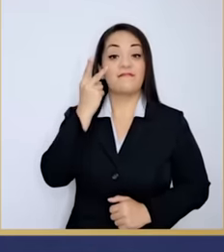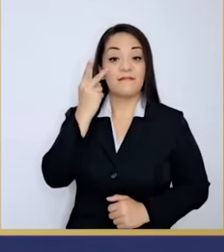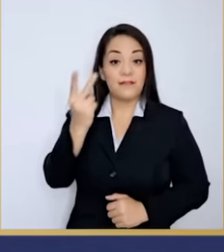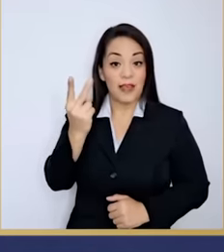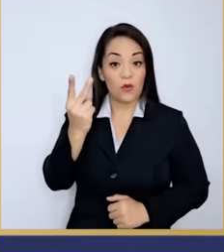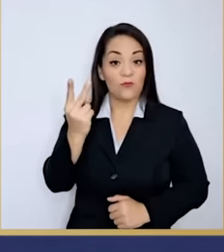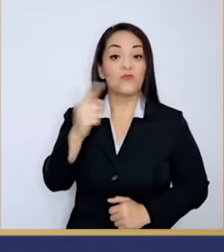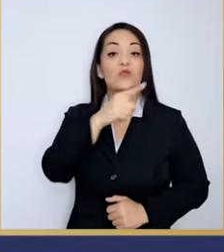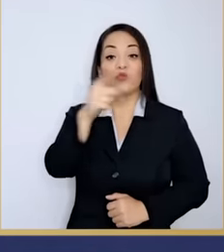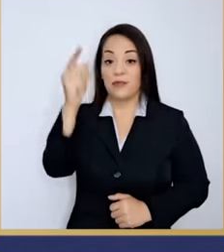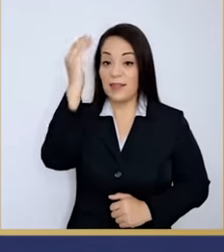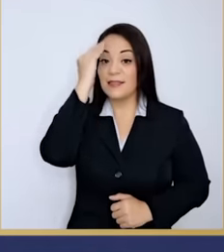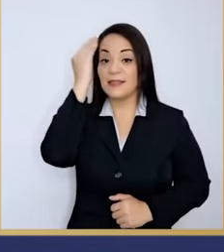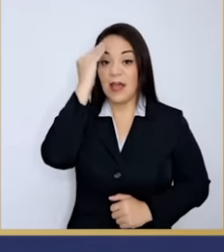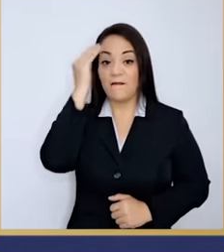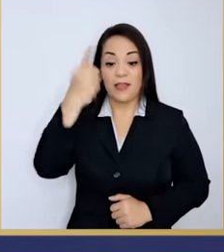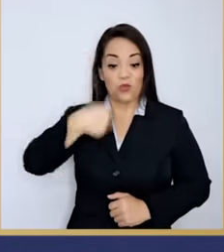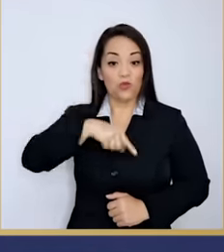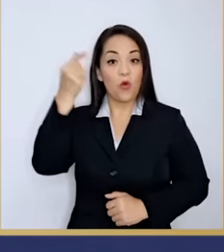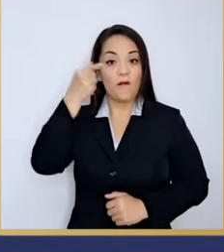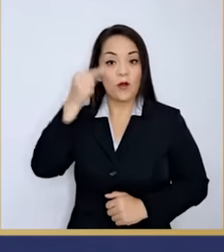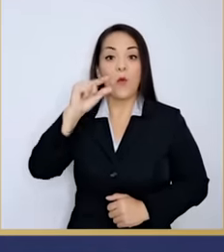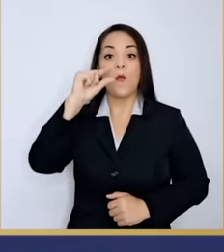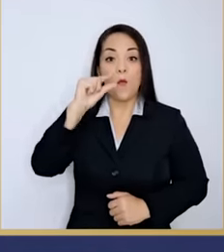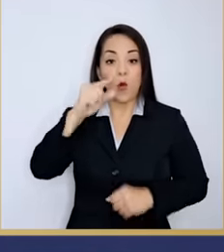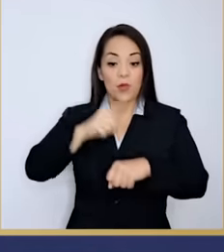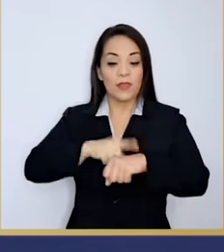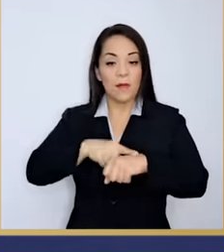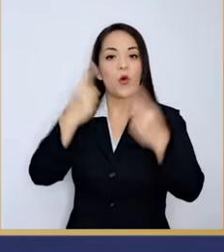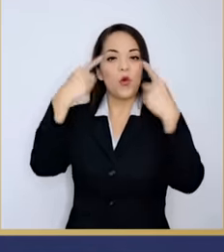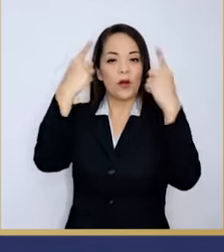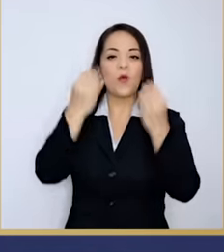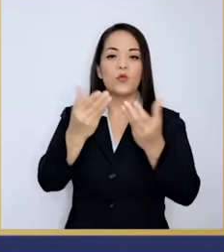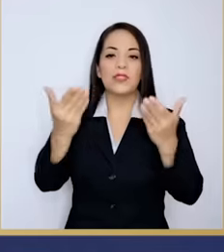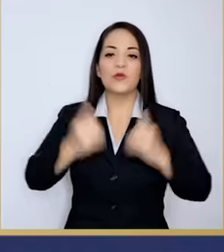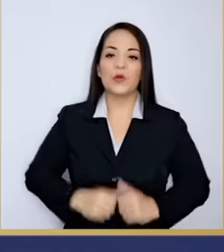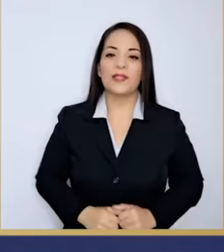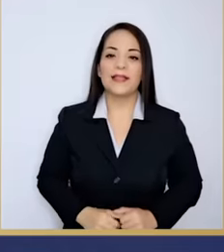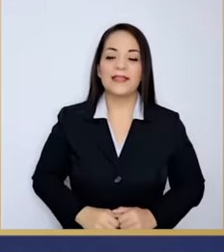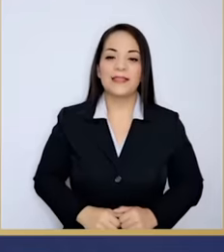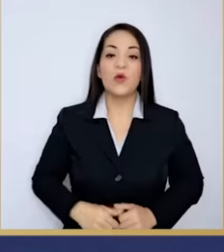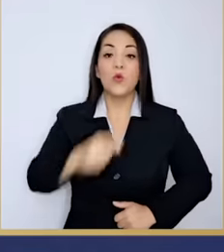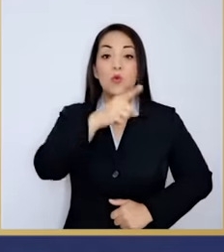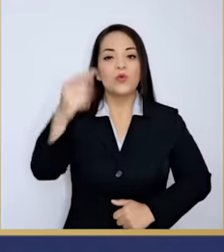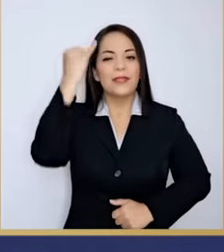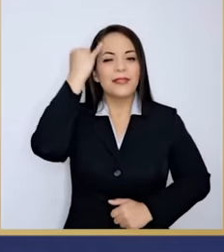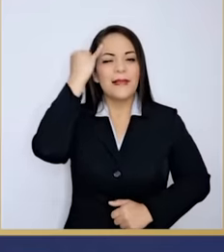Ustedes han visto, saben lo mucho que hemos logrado en muy poco tiempo.